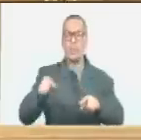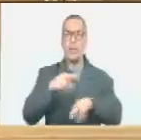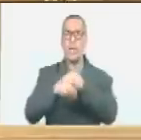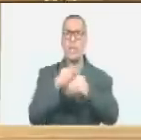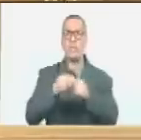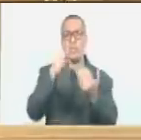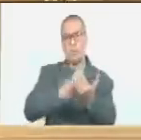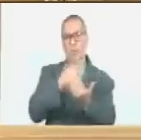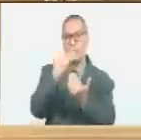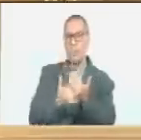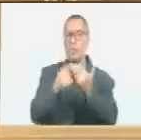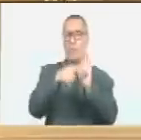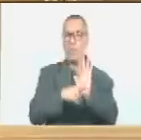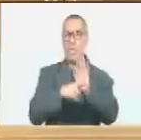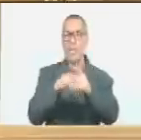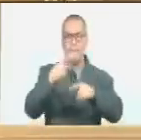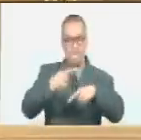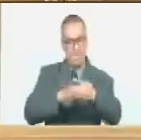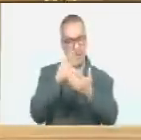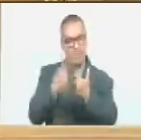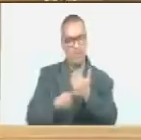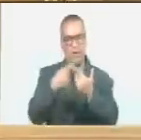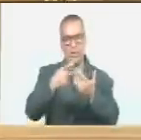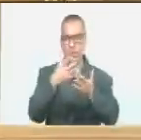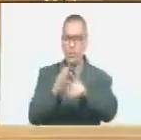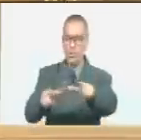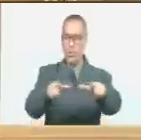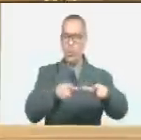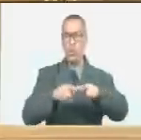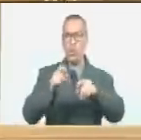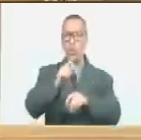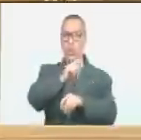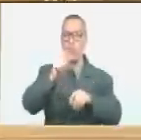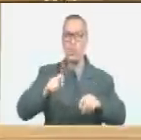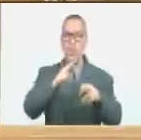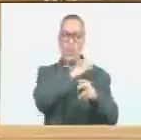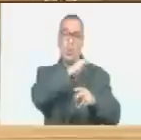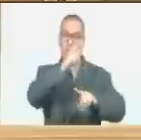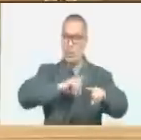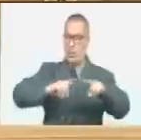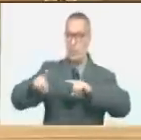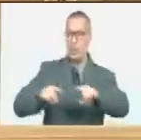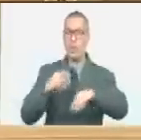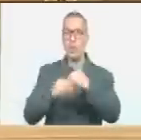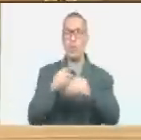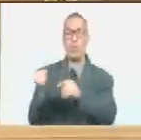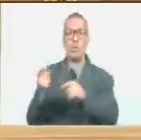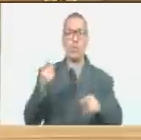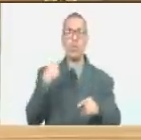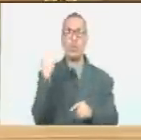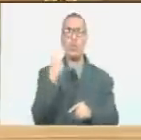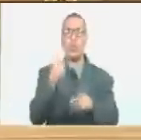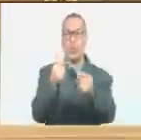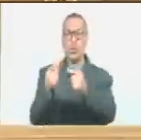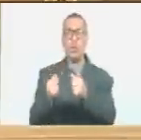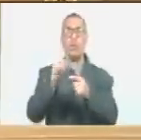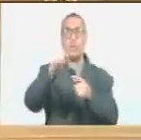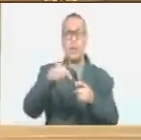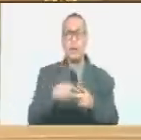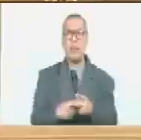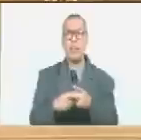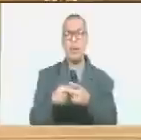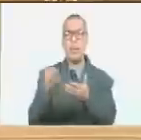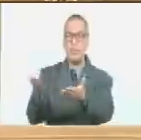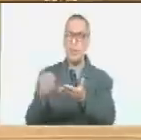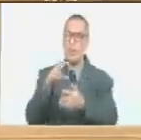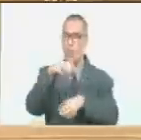sus proyectos, la gente planifica sus proyectos, la gente gerencia y gestiona sus recursos, no solo económicos, sino también